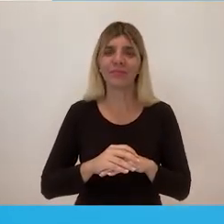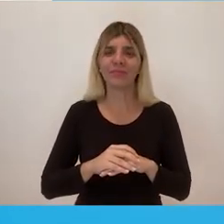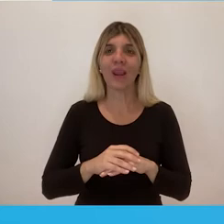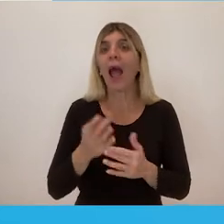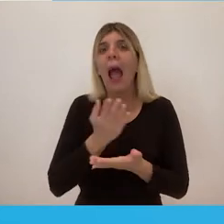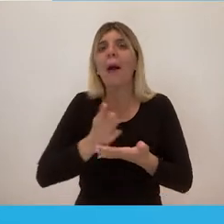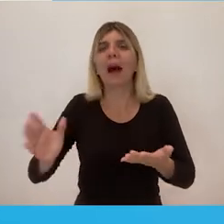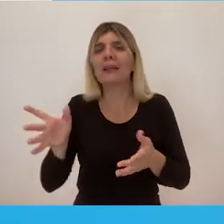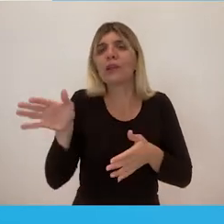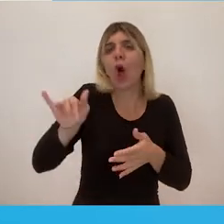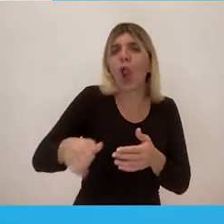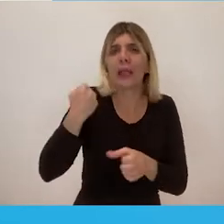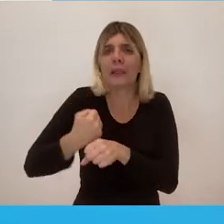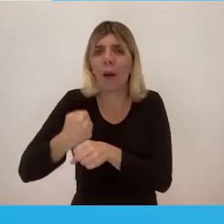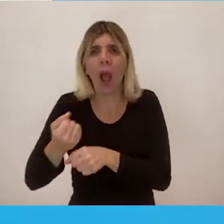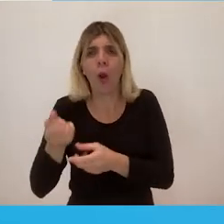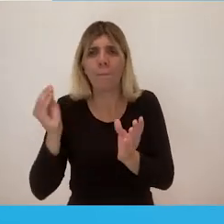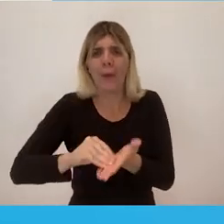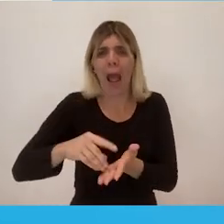Y más allá de